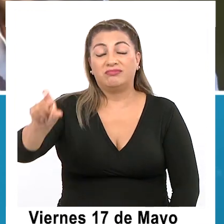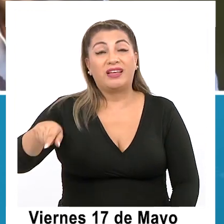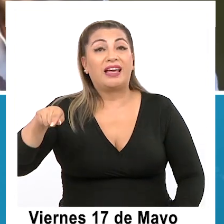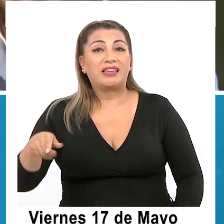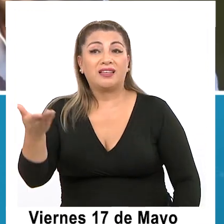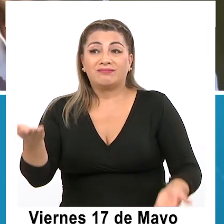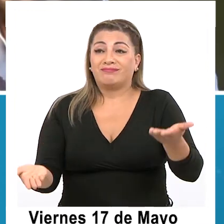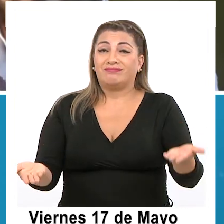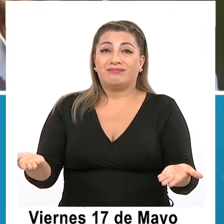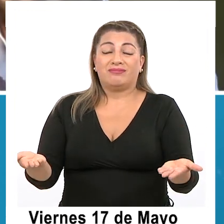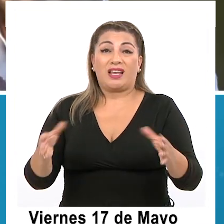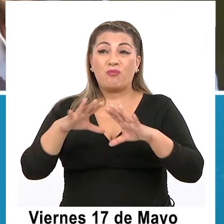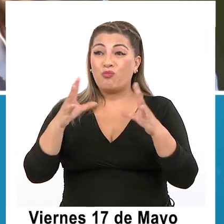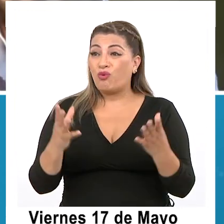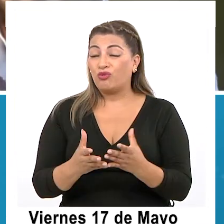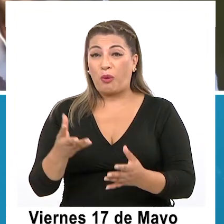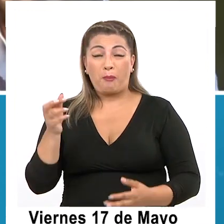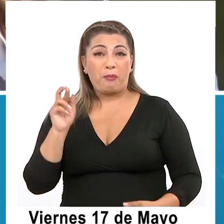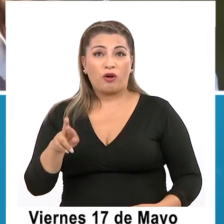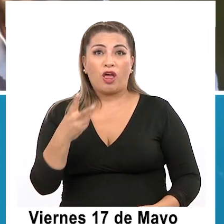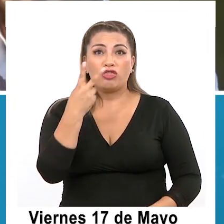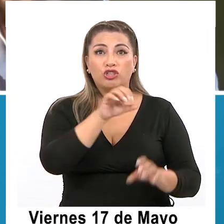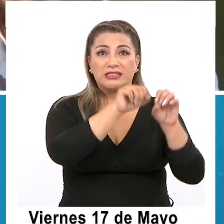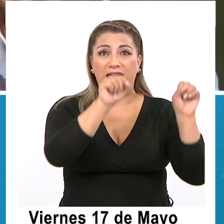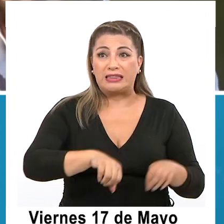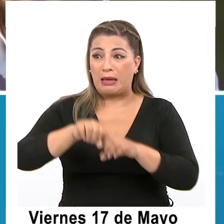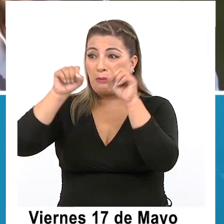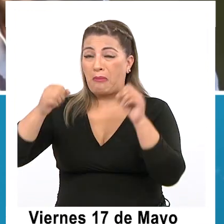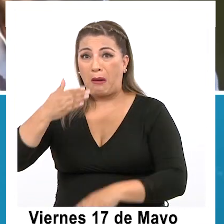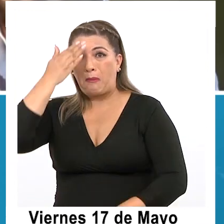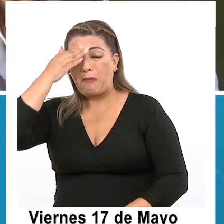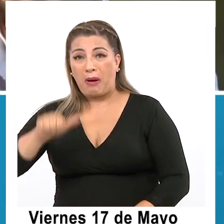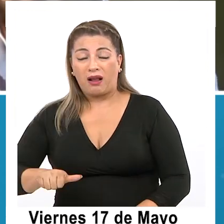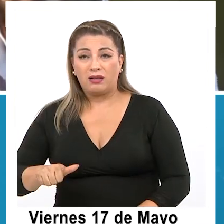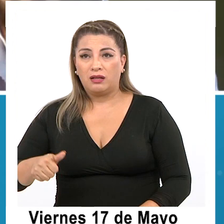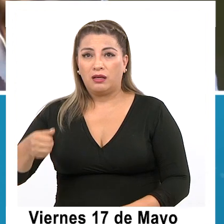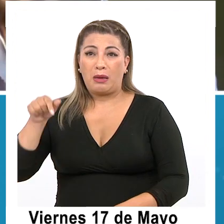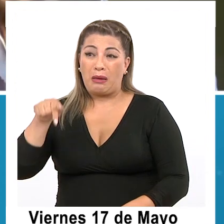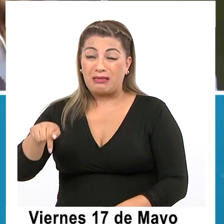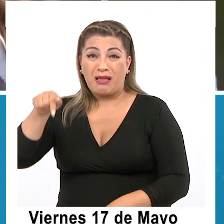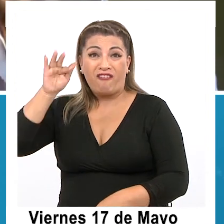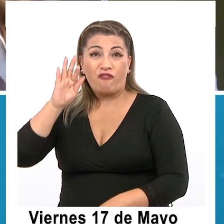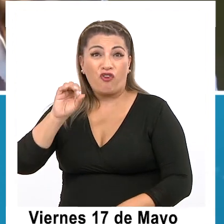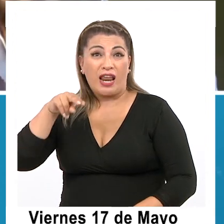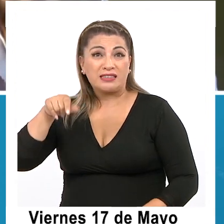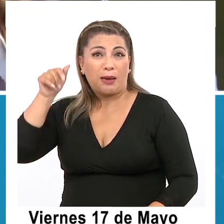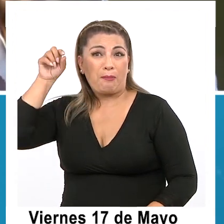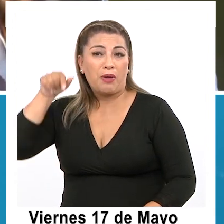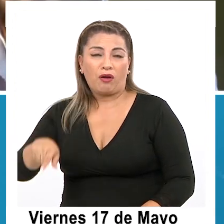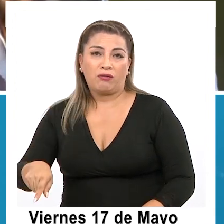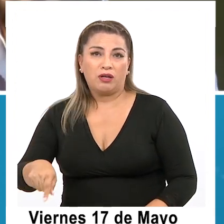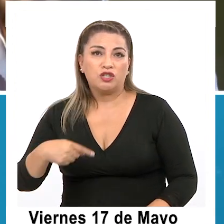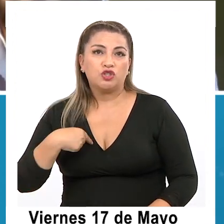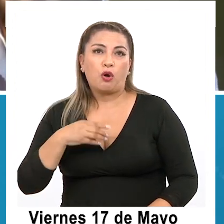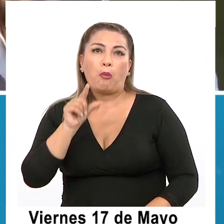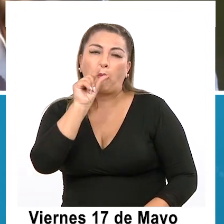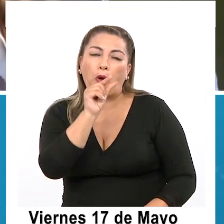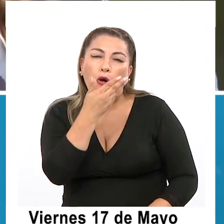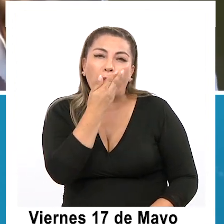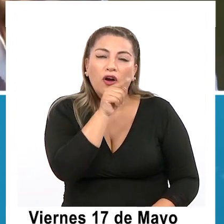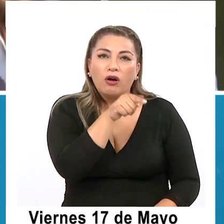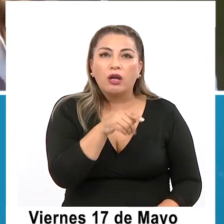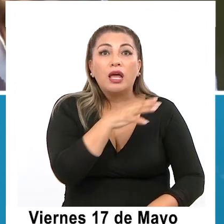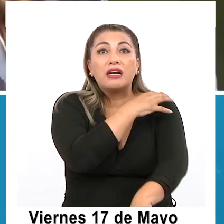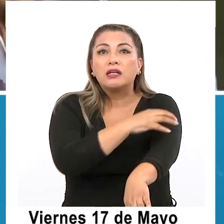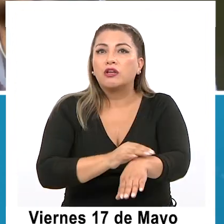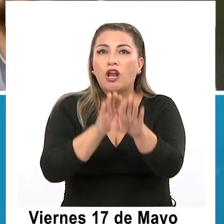aquí estamos en el peor de los mundos porque tenemos dos sistemas que funcionan mal, uno peor que el otro y al final uno está en el menos malo. Y en regiones pasa más o